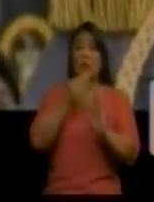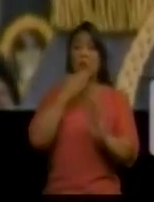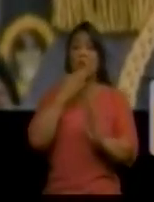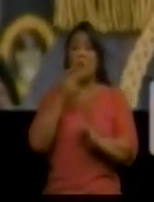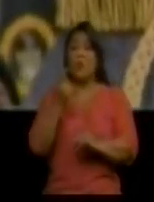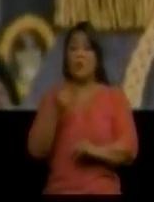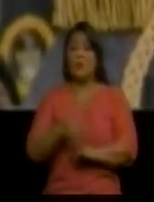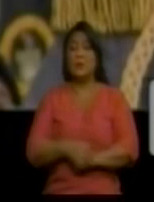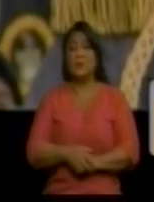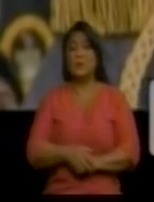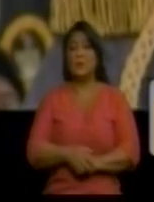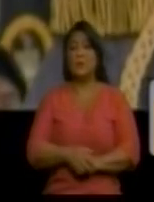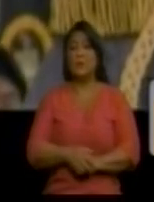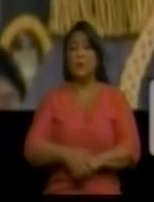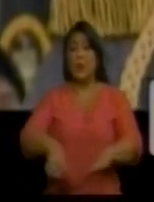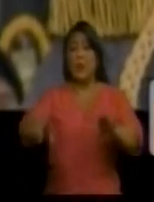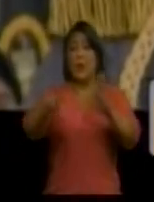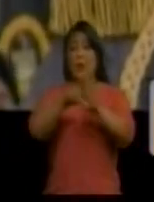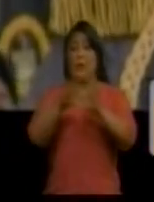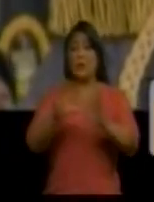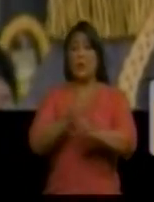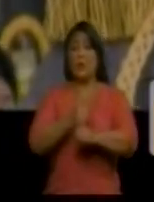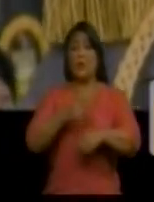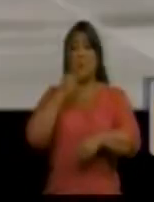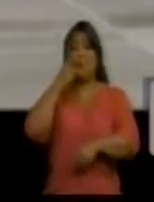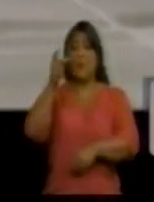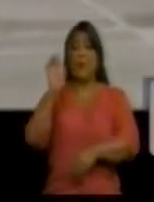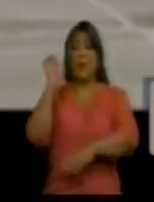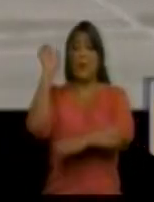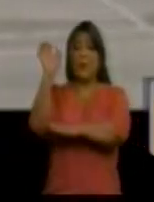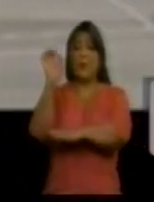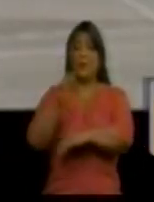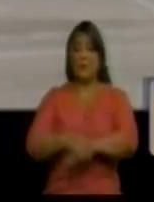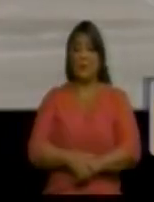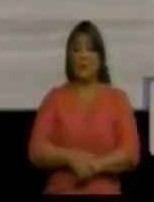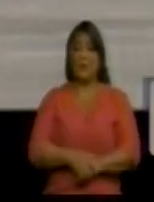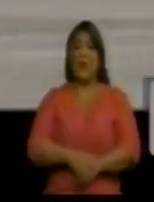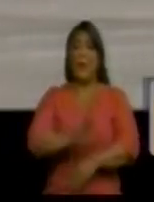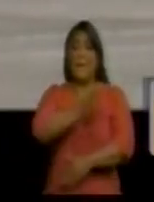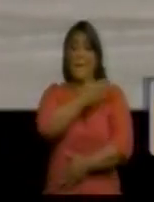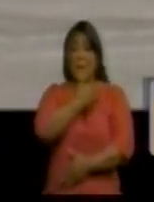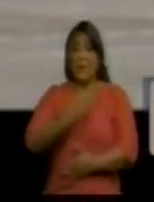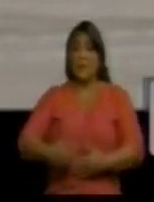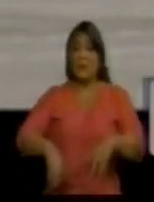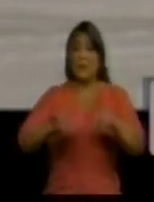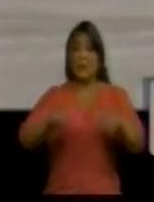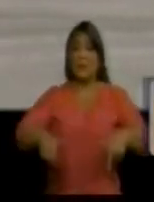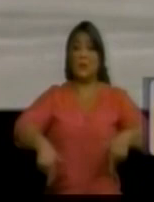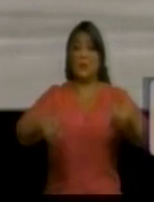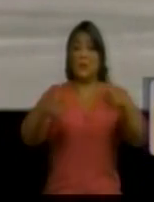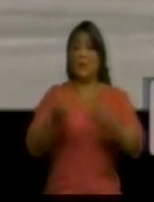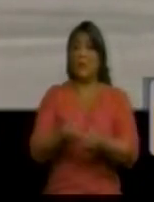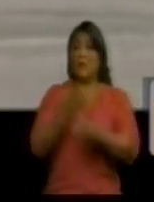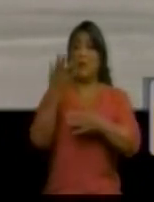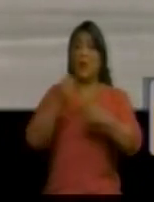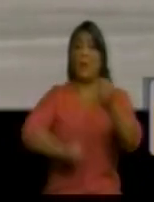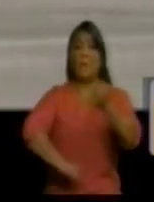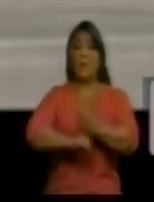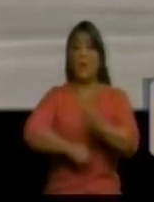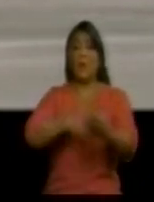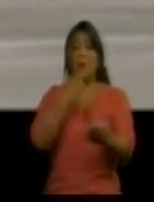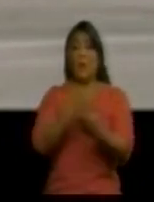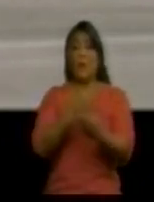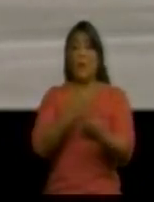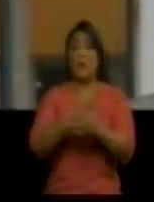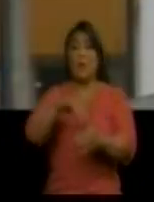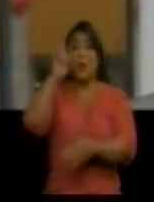lo determina la Ley de Seguridad Pública y del Estado. De su parte, el presidente de la República, Lenín Moreno, resaltó el apoyo económico que el